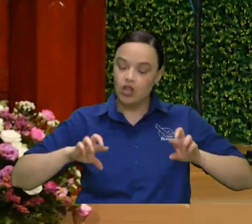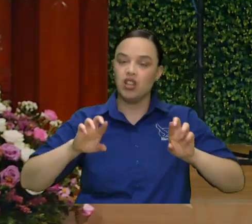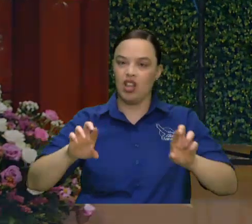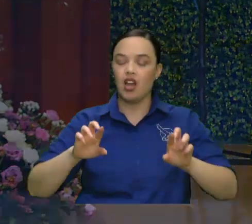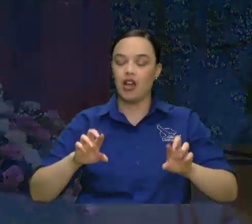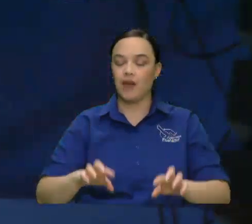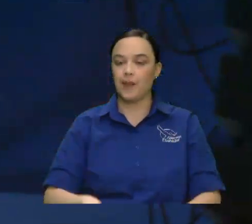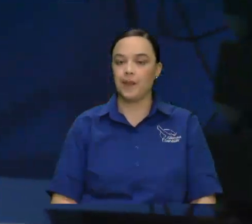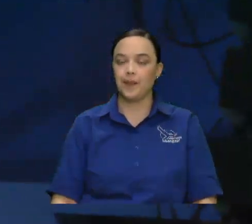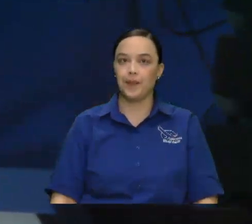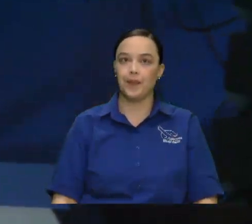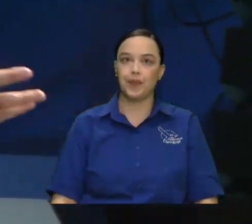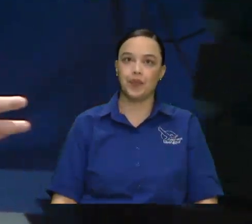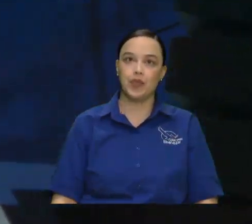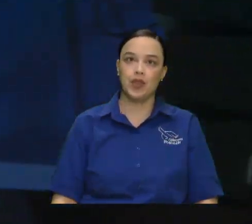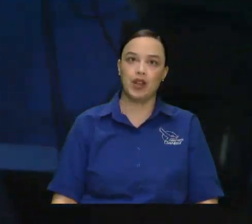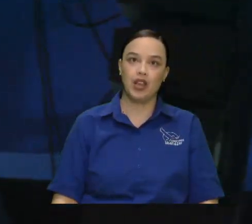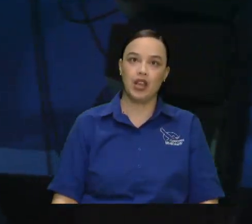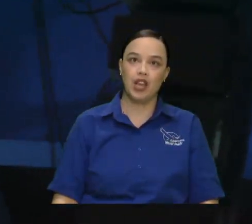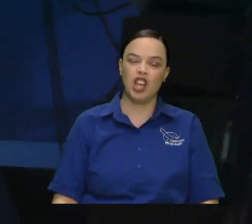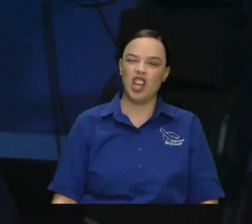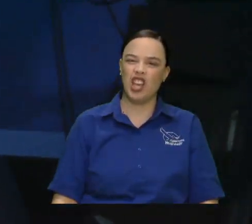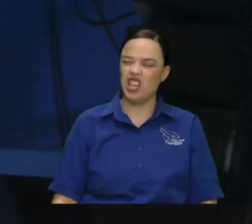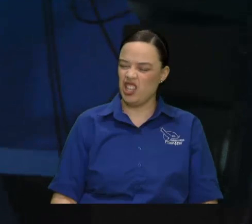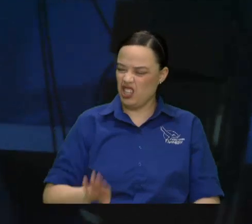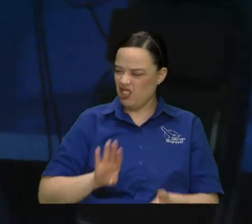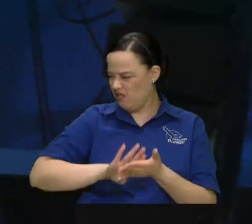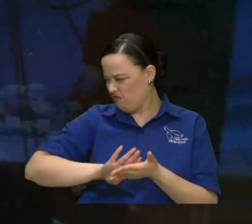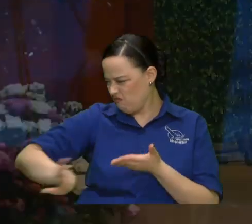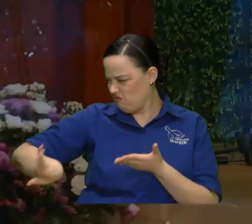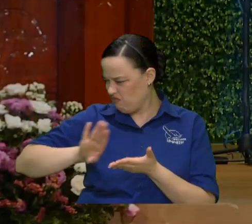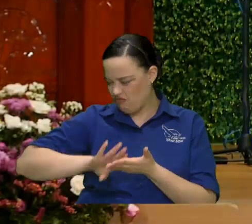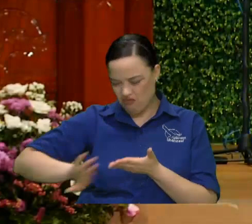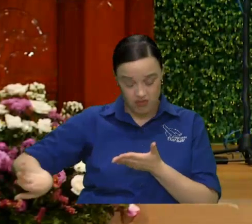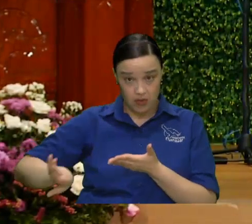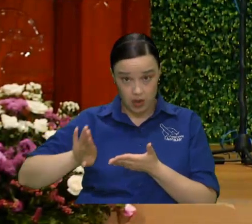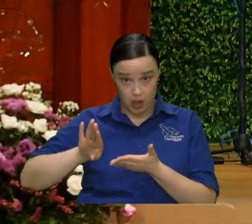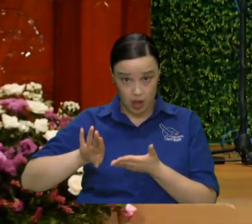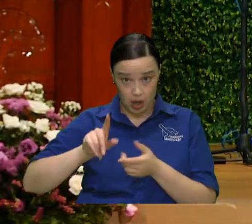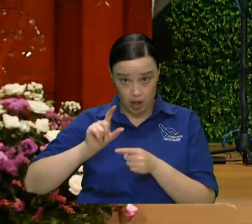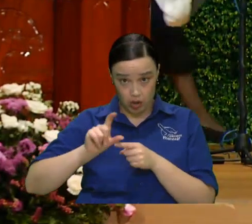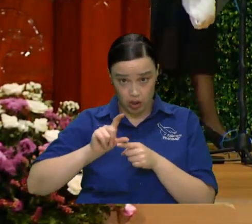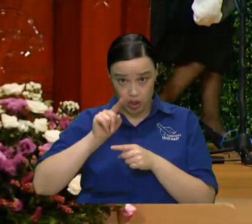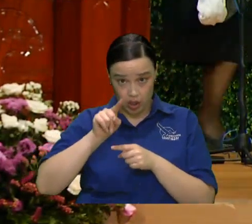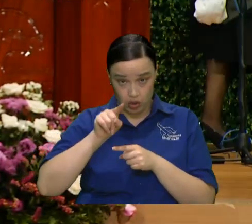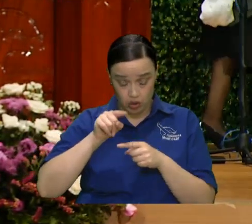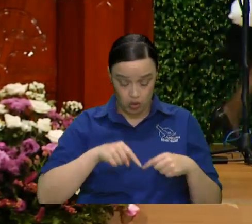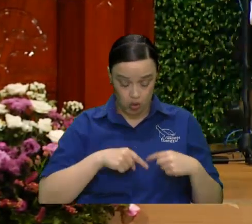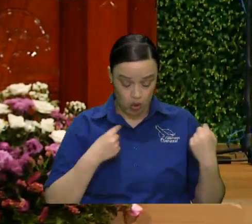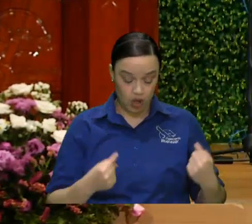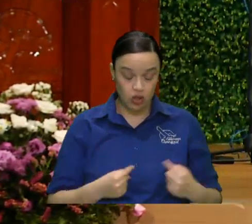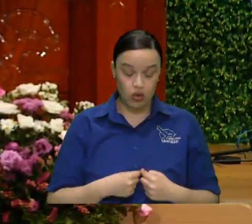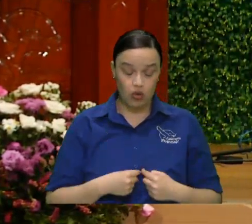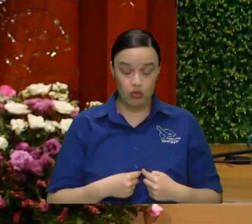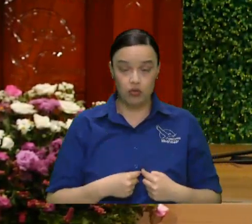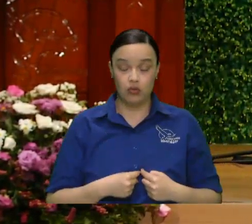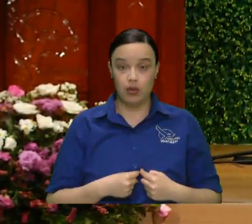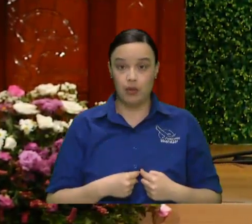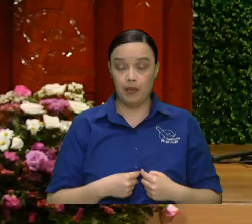quite todo el medio de cultivo que había ahí en su corazón para que sus enemigos tome un asidero